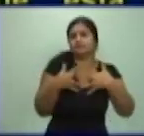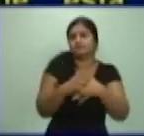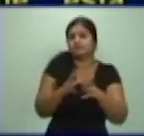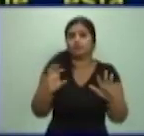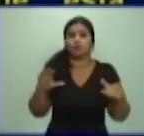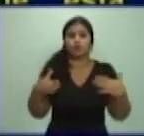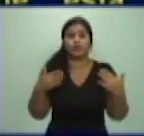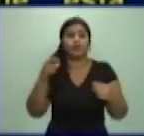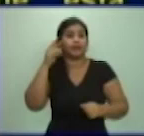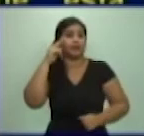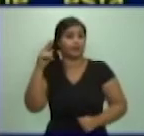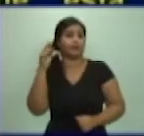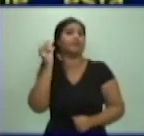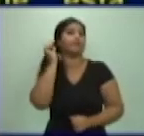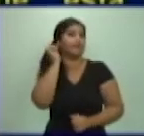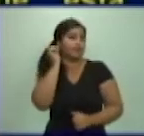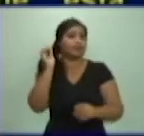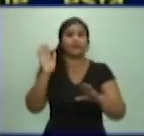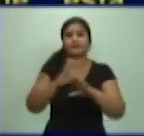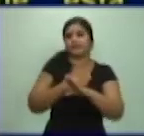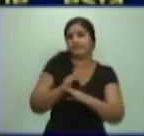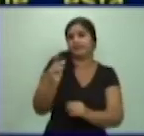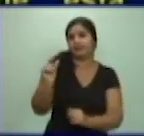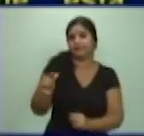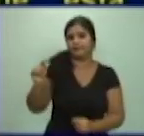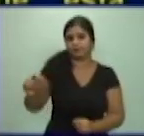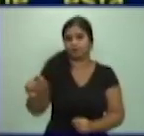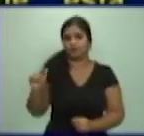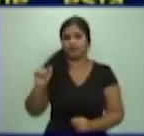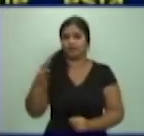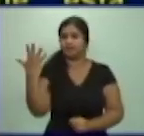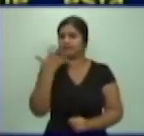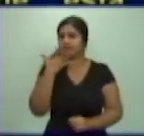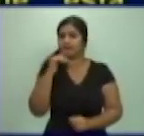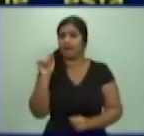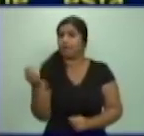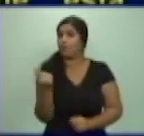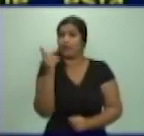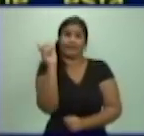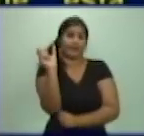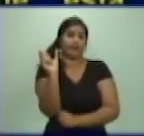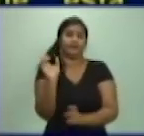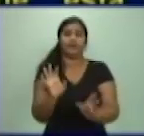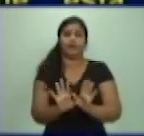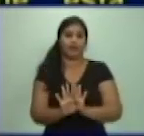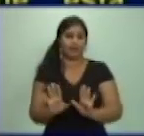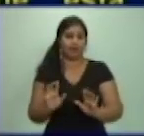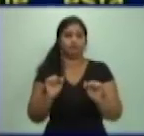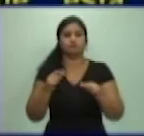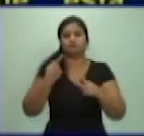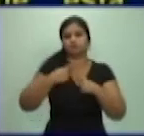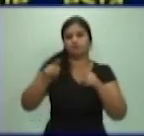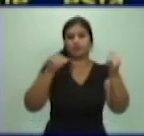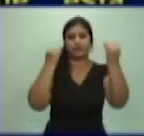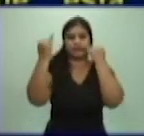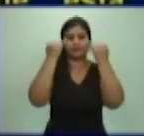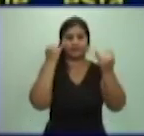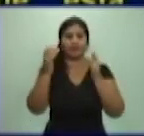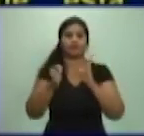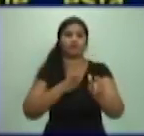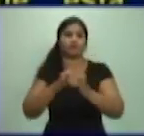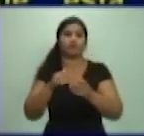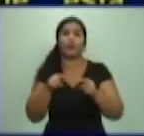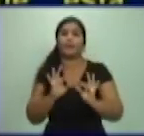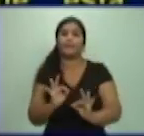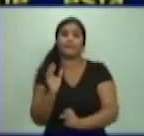femenino, número plural. Hay uno solo en el texto. E identificar la función que está realizando, si